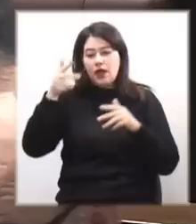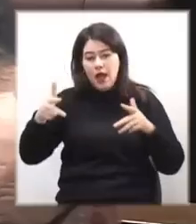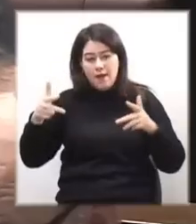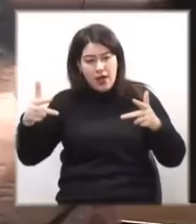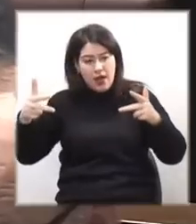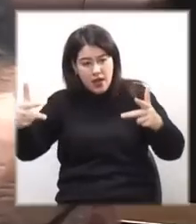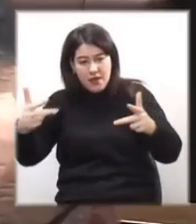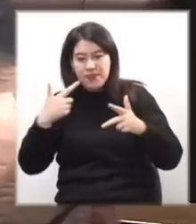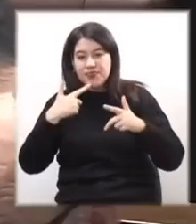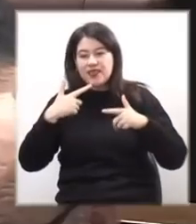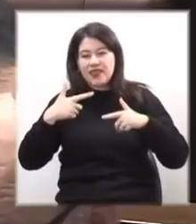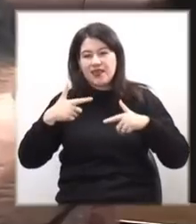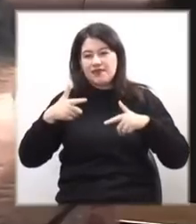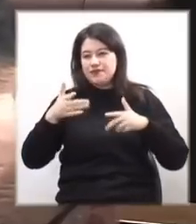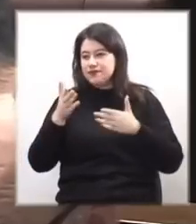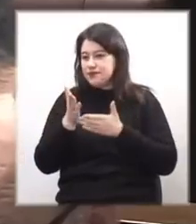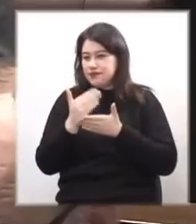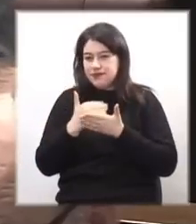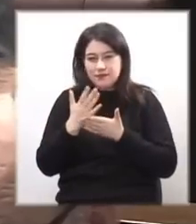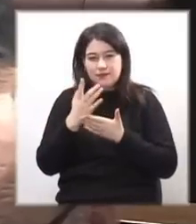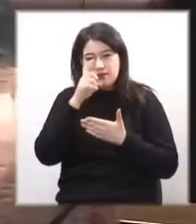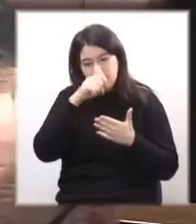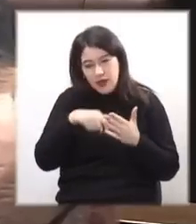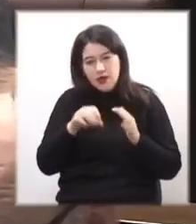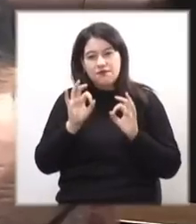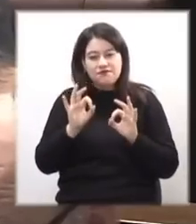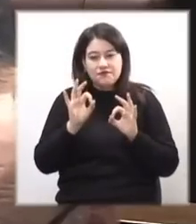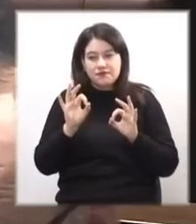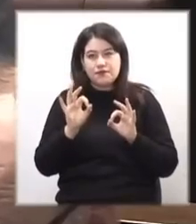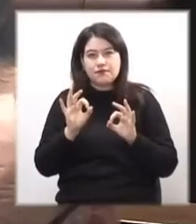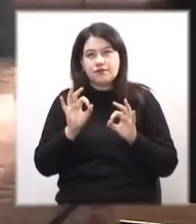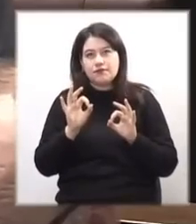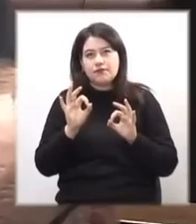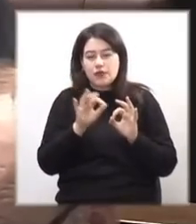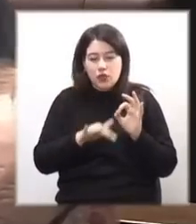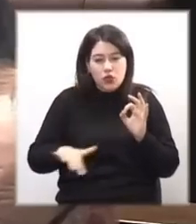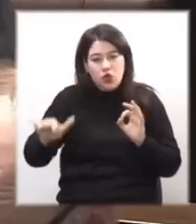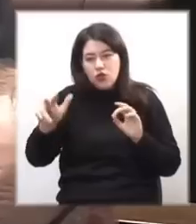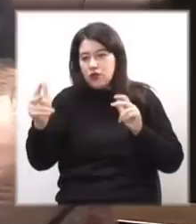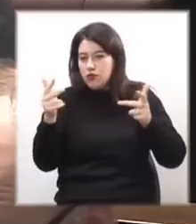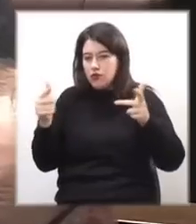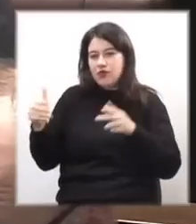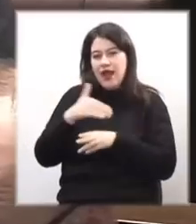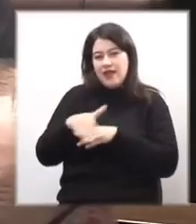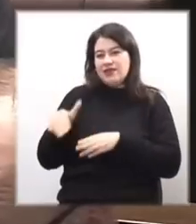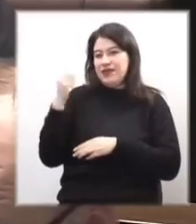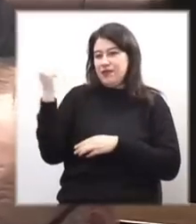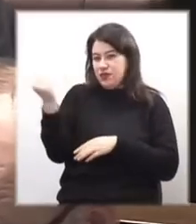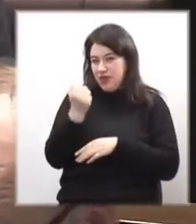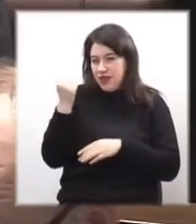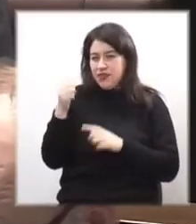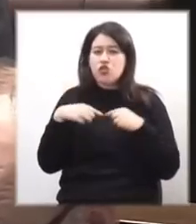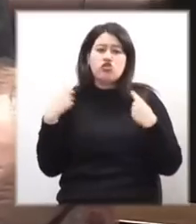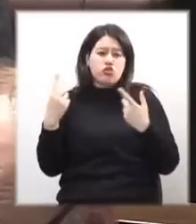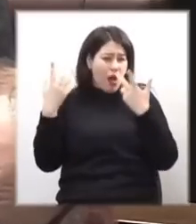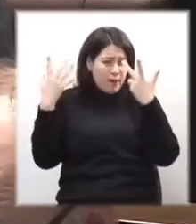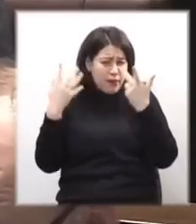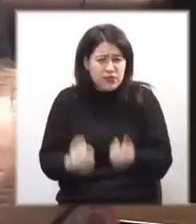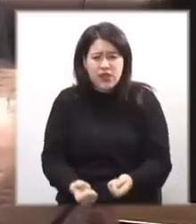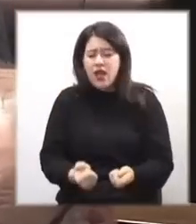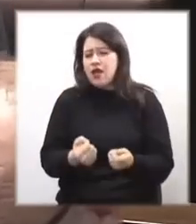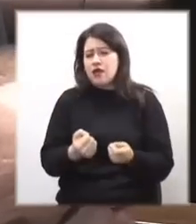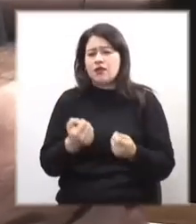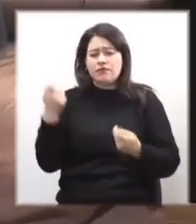las cámaras en el departamento de Montevideo alcance todos los puntos relevantes. Estamos para dar una mano, estamos